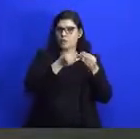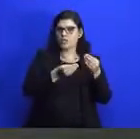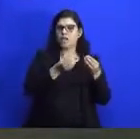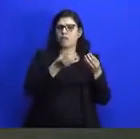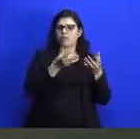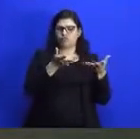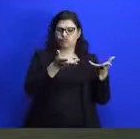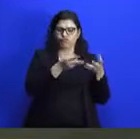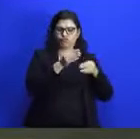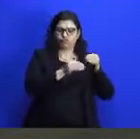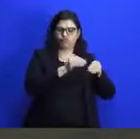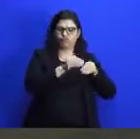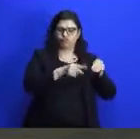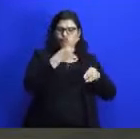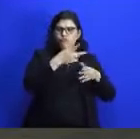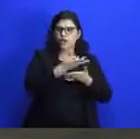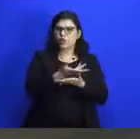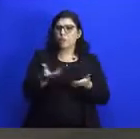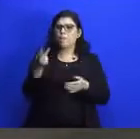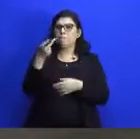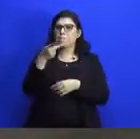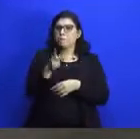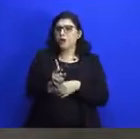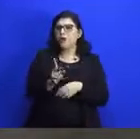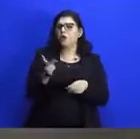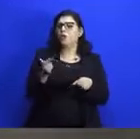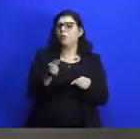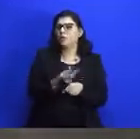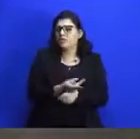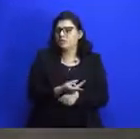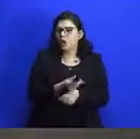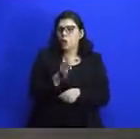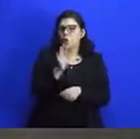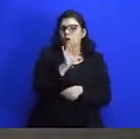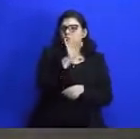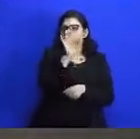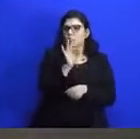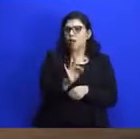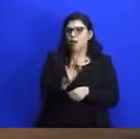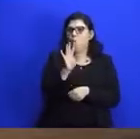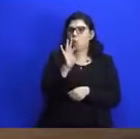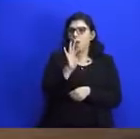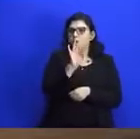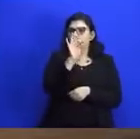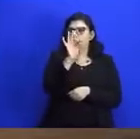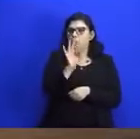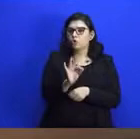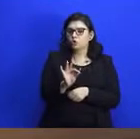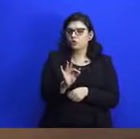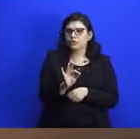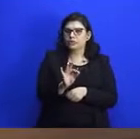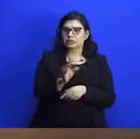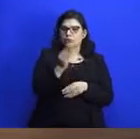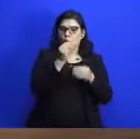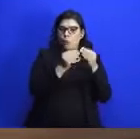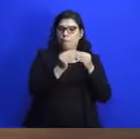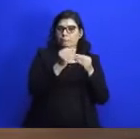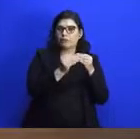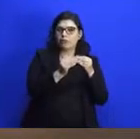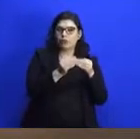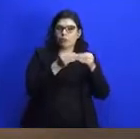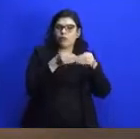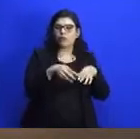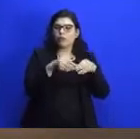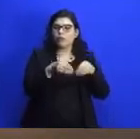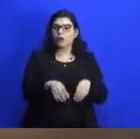el 40% de los alimentos se pierde o se desperdicia a lo largo de toda la cadena de valor. Son más de 30 millones de toneladas las